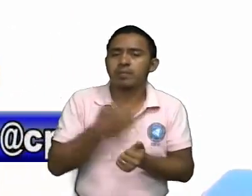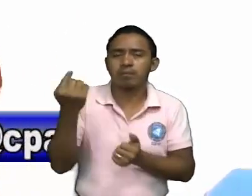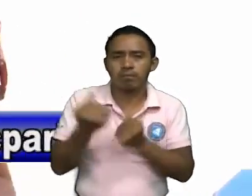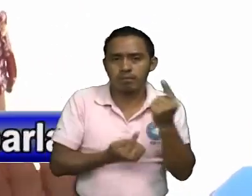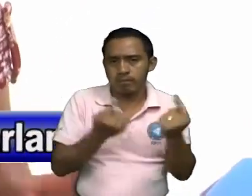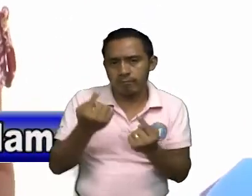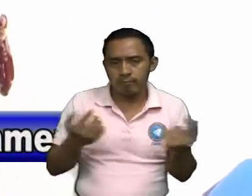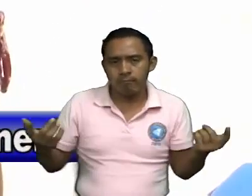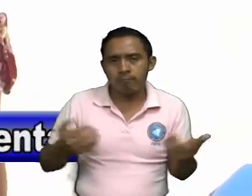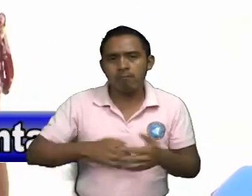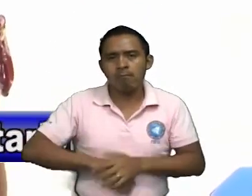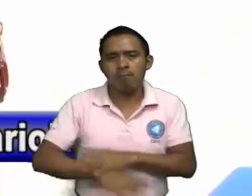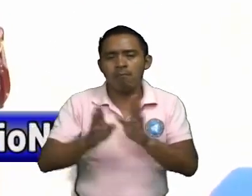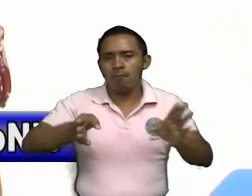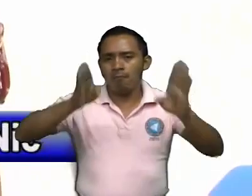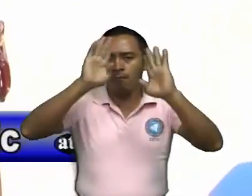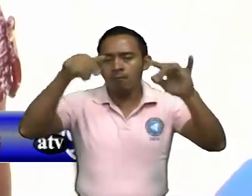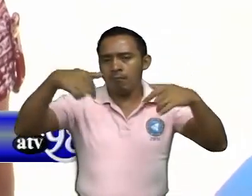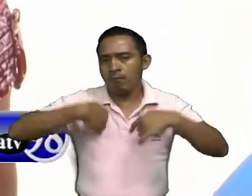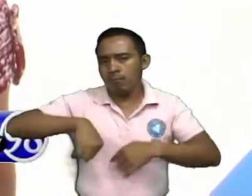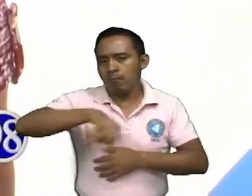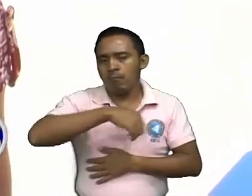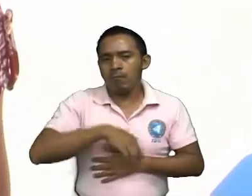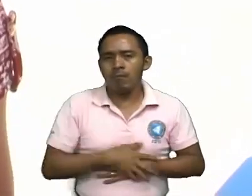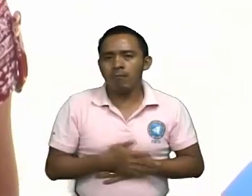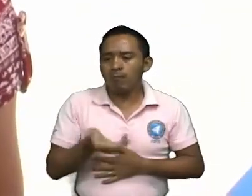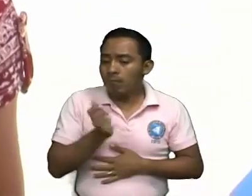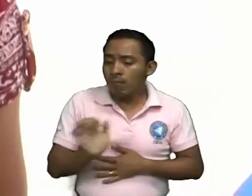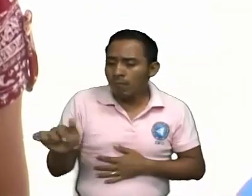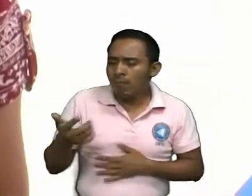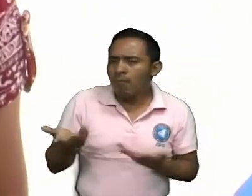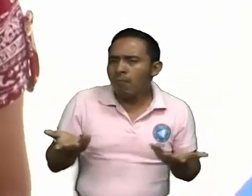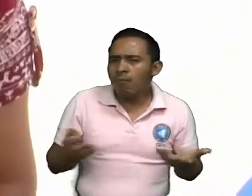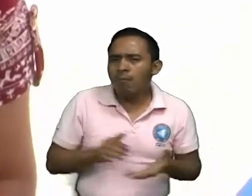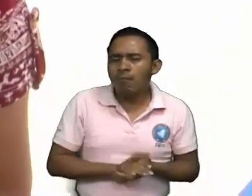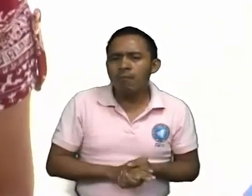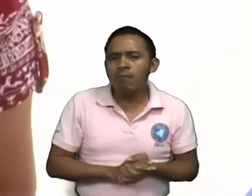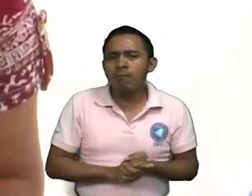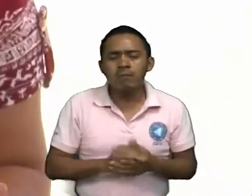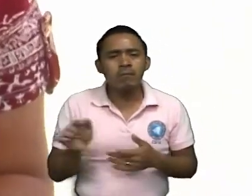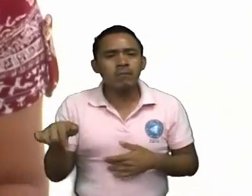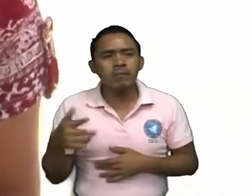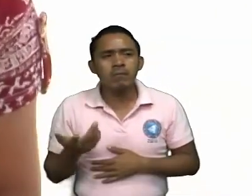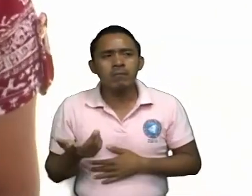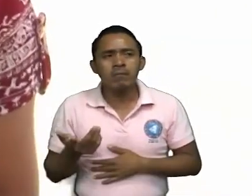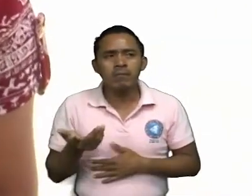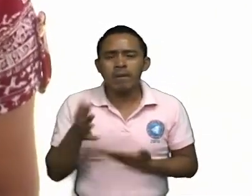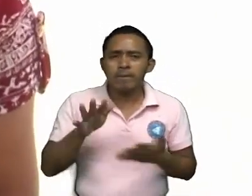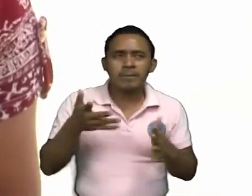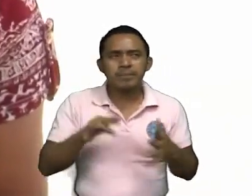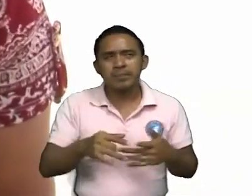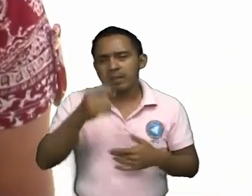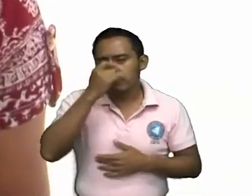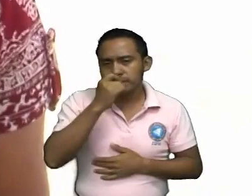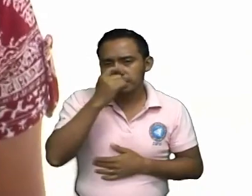tendencia de atendernos a nosotros. ¿La niña qué tiene? Bueno, ella anda con algo así como de